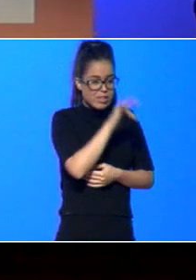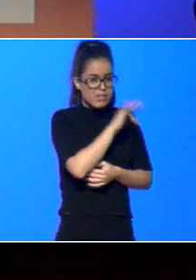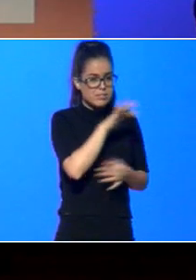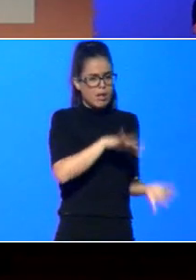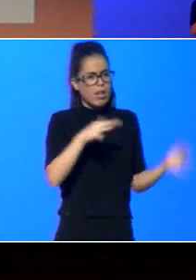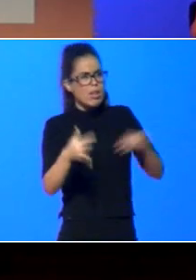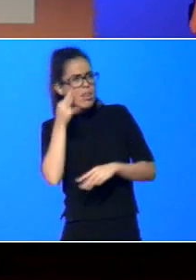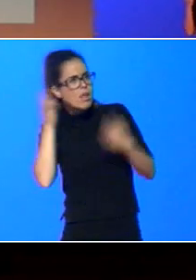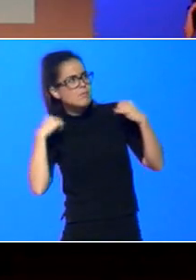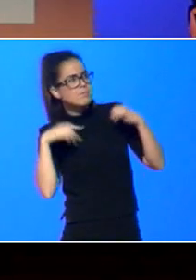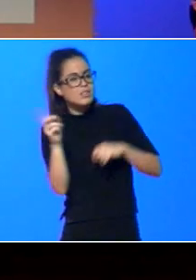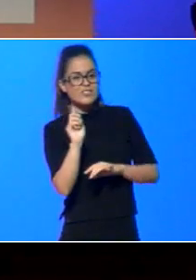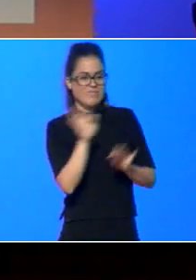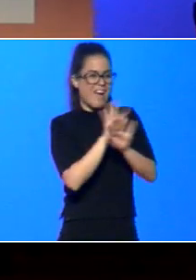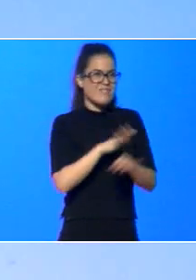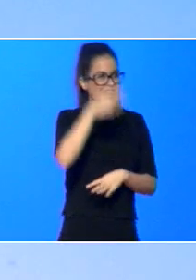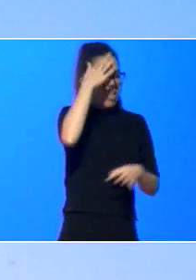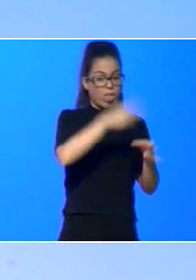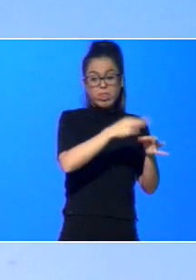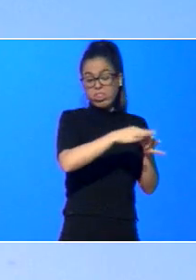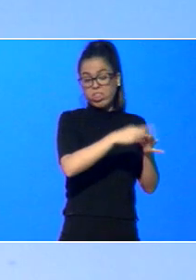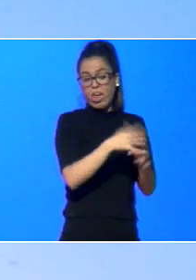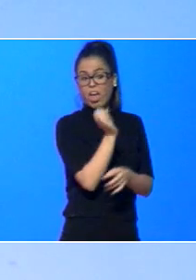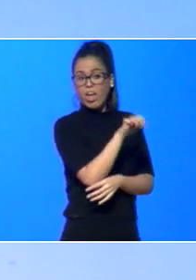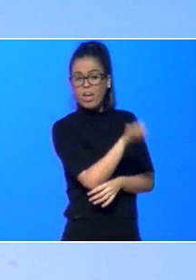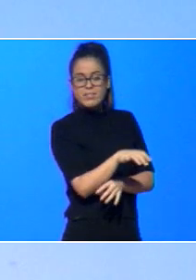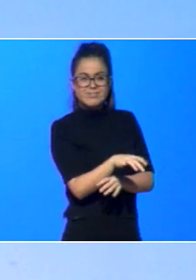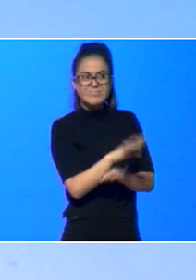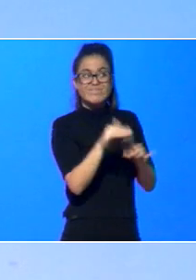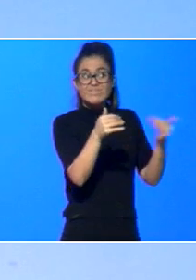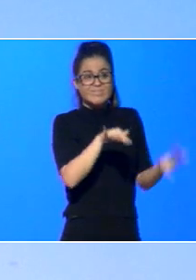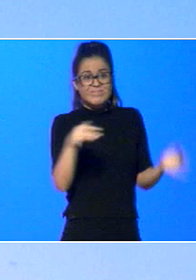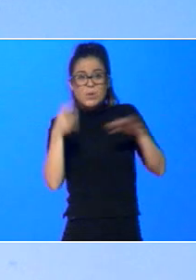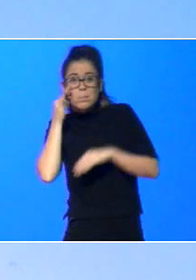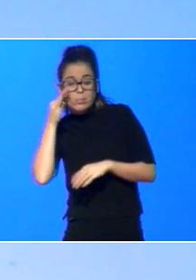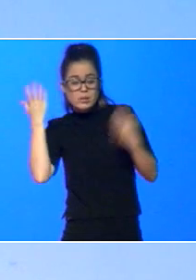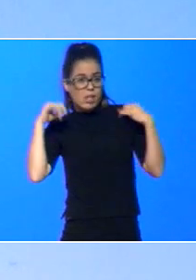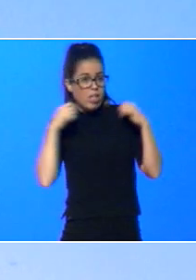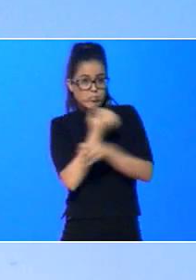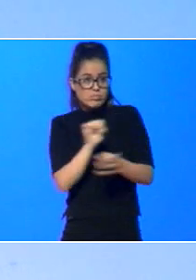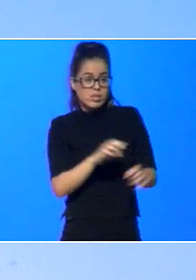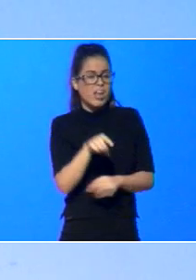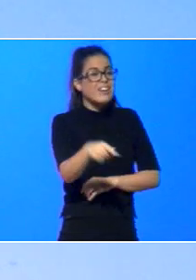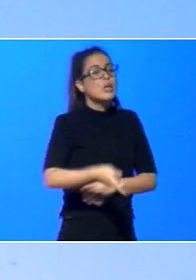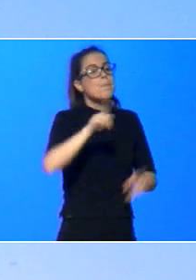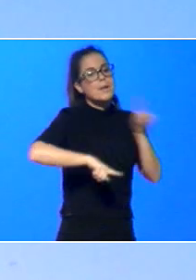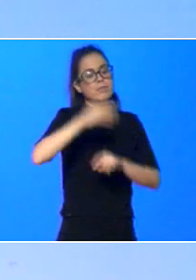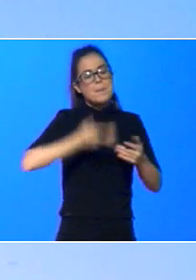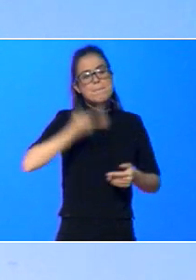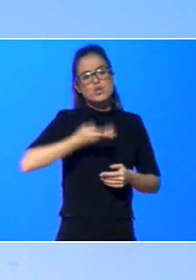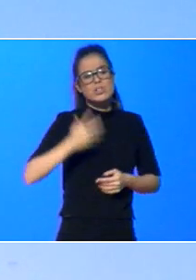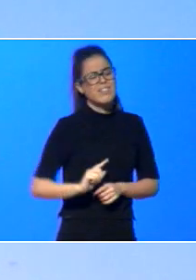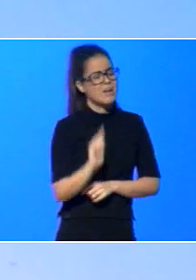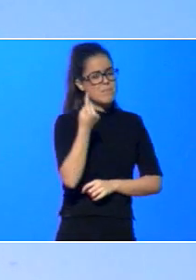hayamos llevado a la práctica es que no nos la hemos creído y este es probablemente el gran problema que ocurre con la discapacidad